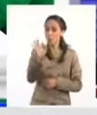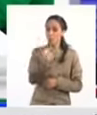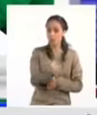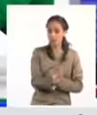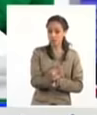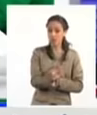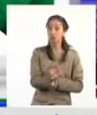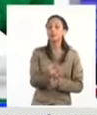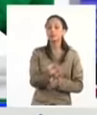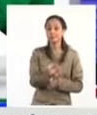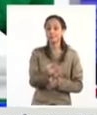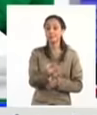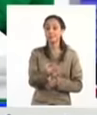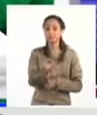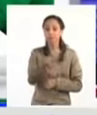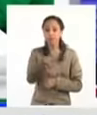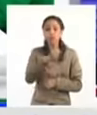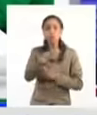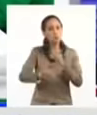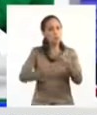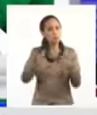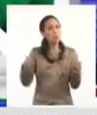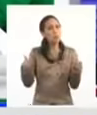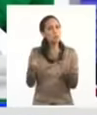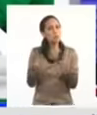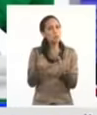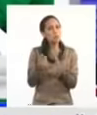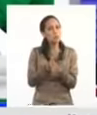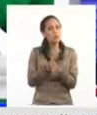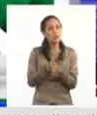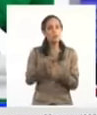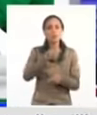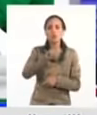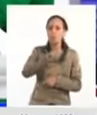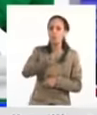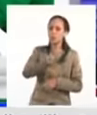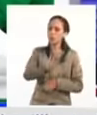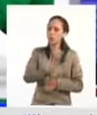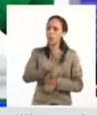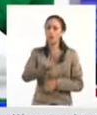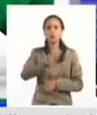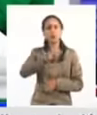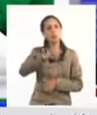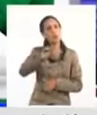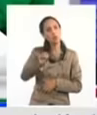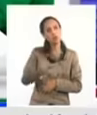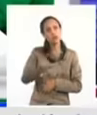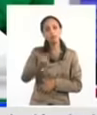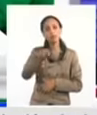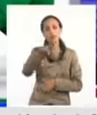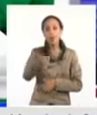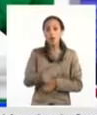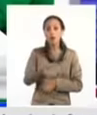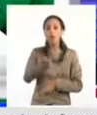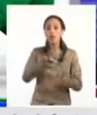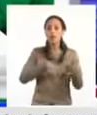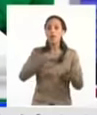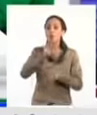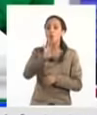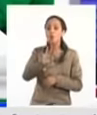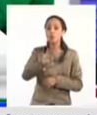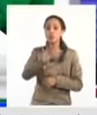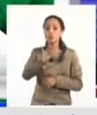87,2%, que también ha ido disminuyendo, de 94 a 90, ya estamos hablando de un